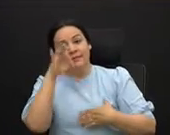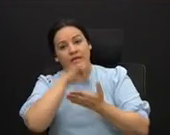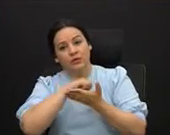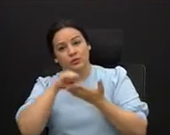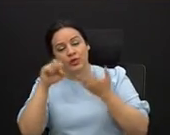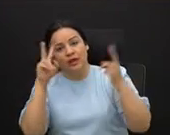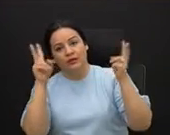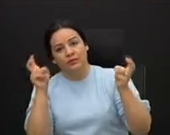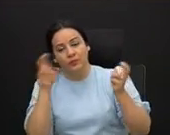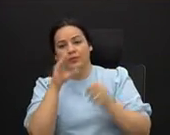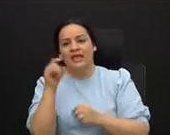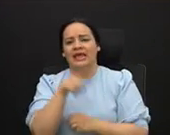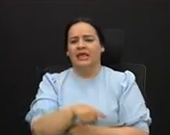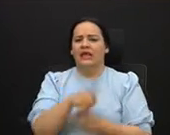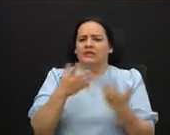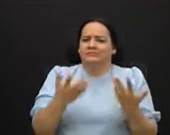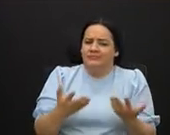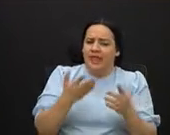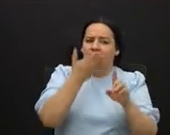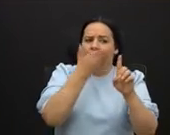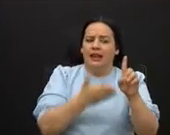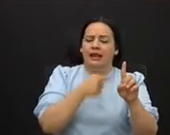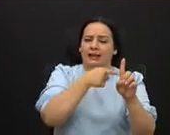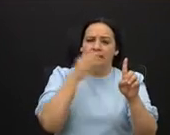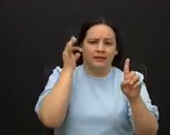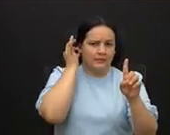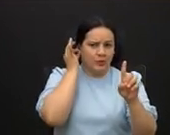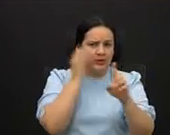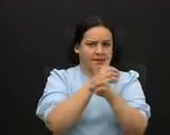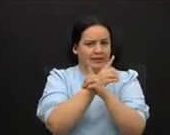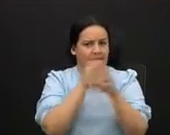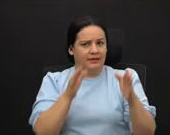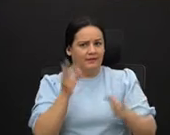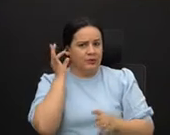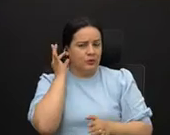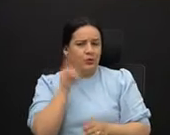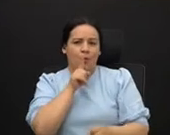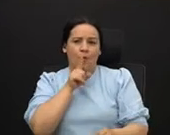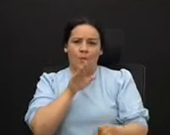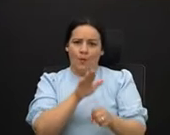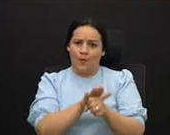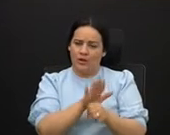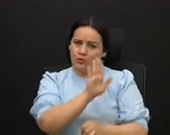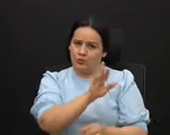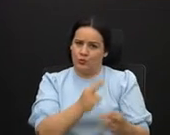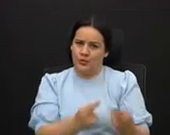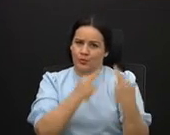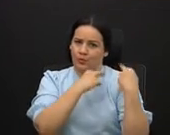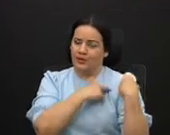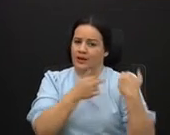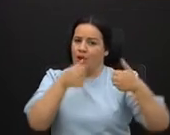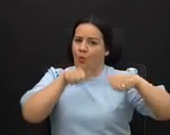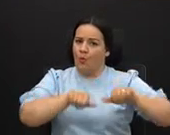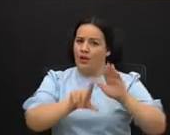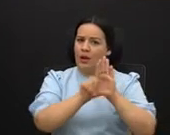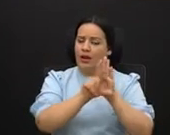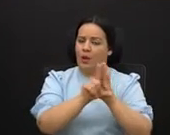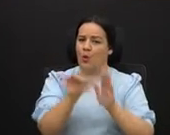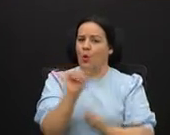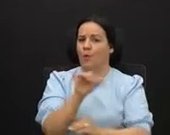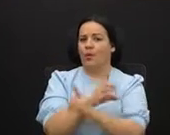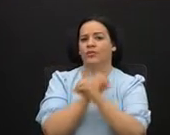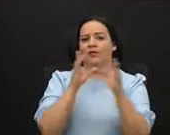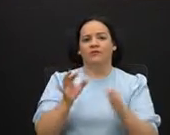irónico, la defensora, por cumplir con sus obligaciones de acuerdo al ordenamiento jurídico, como defensora de los